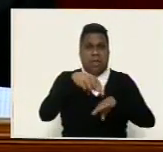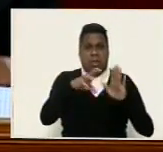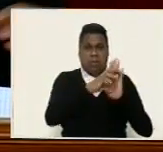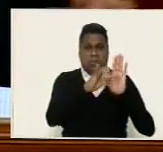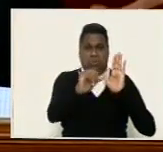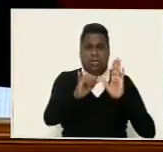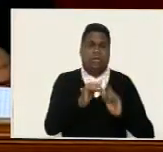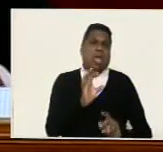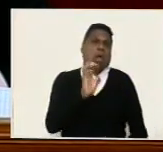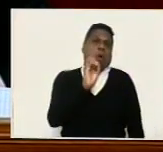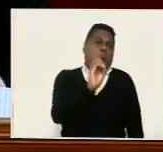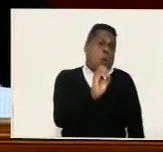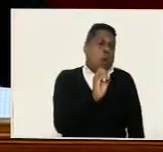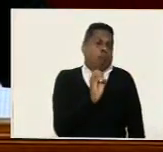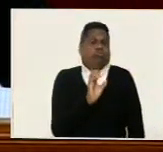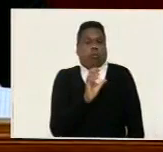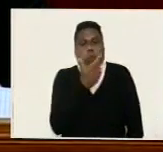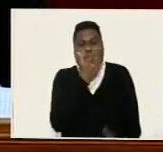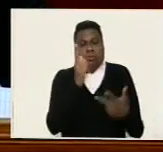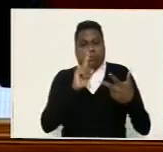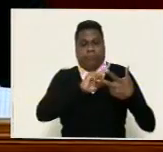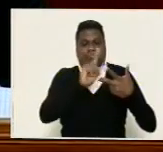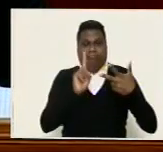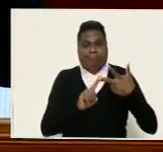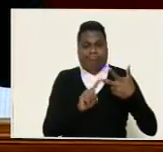O por ejemplo, asumir